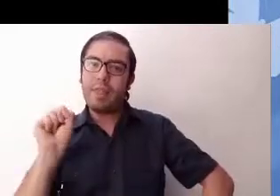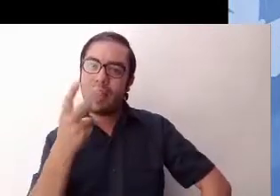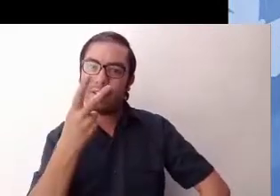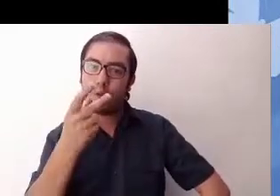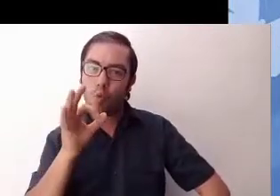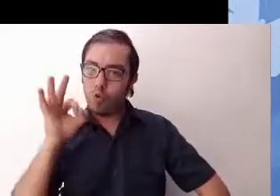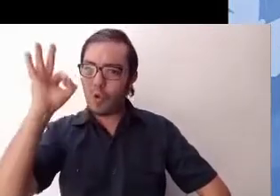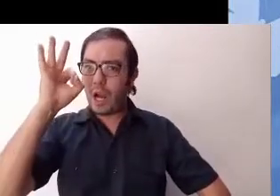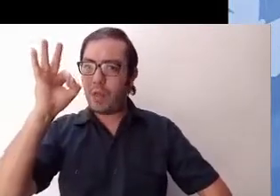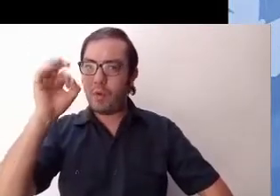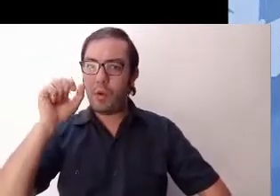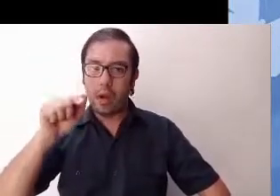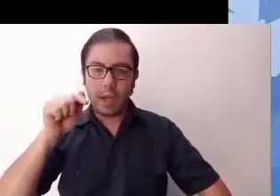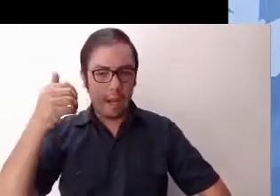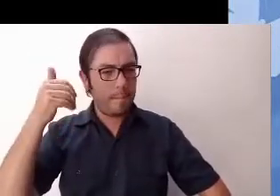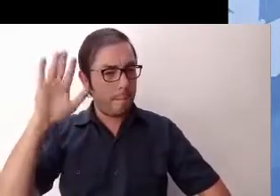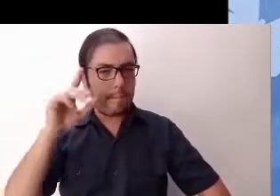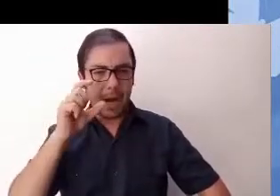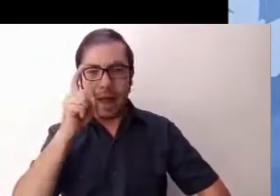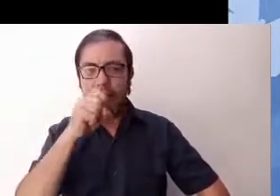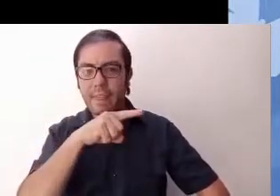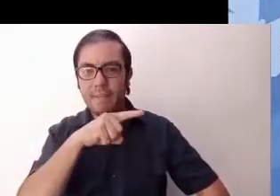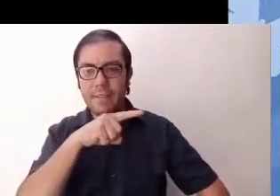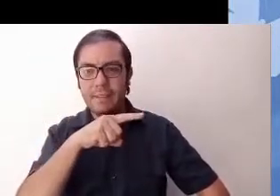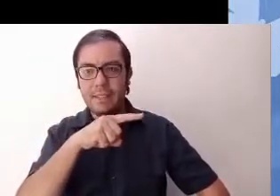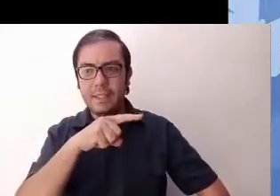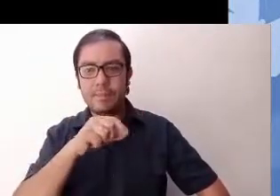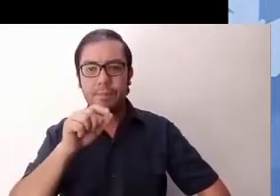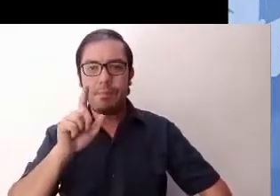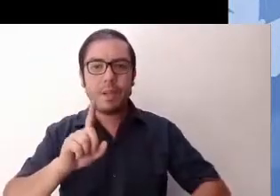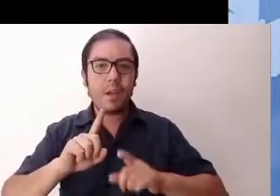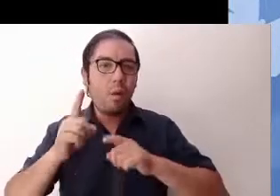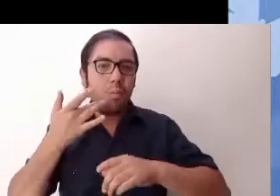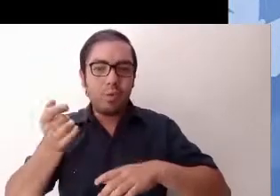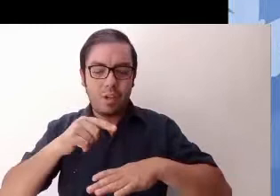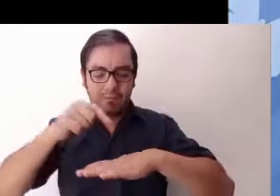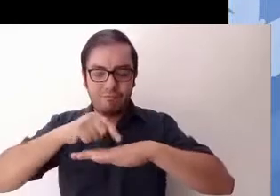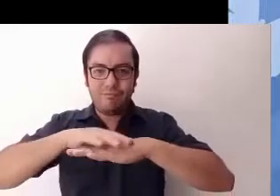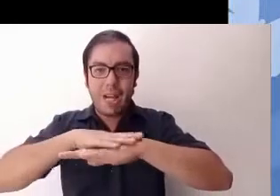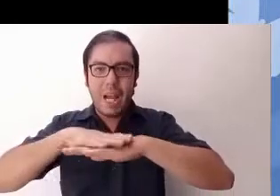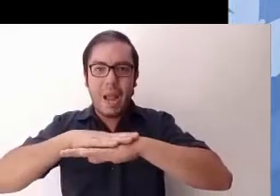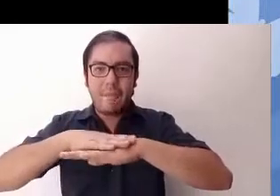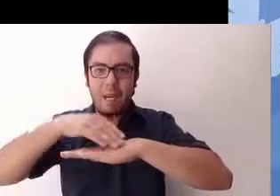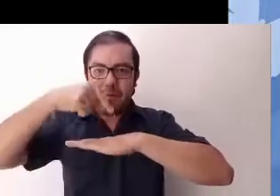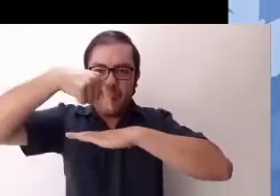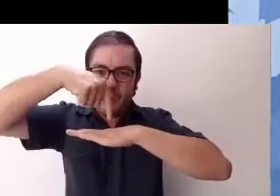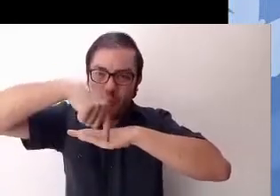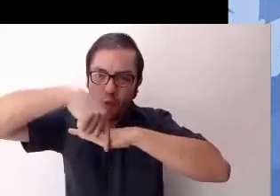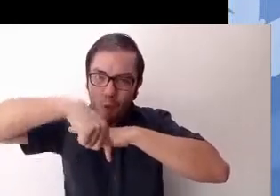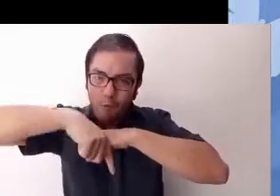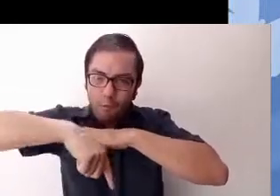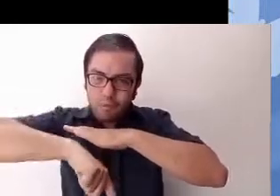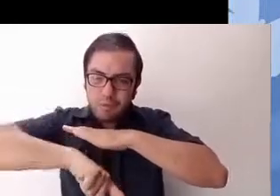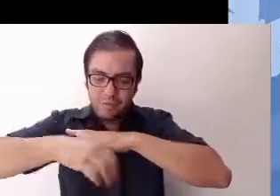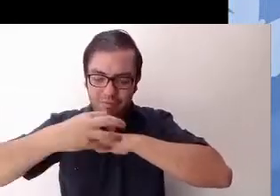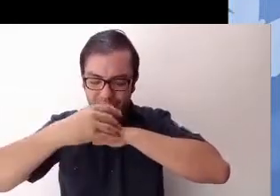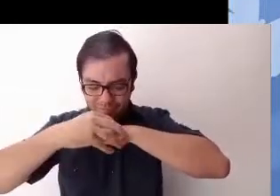más profundas de la piel y ahí tienen una imagen, ya son mucho más